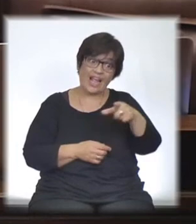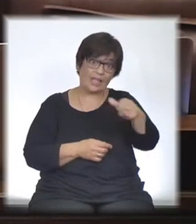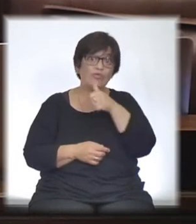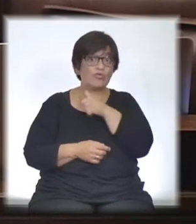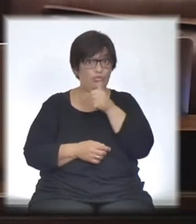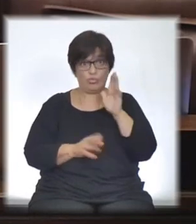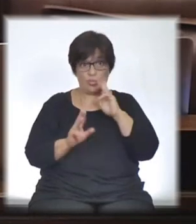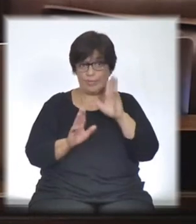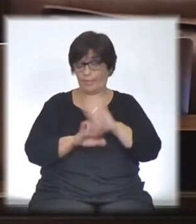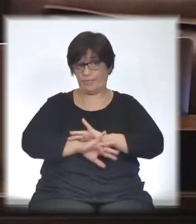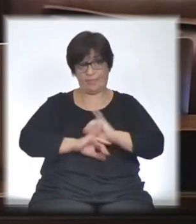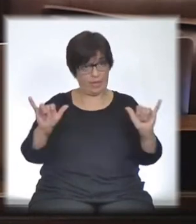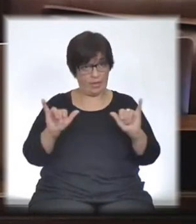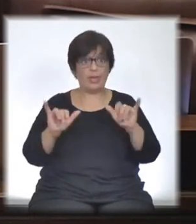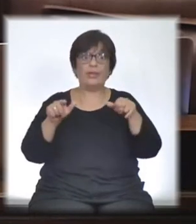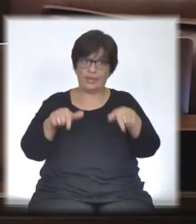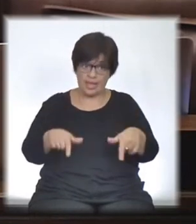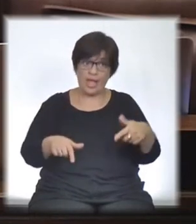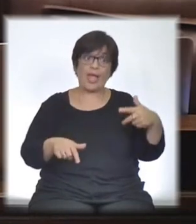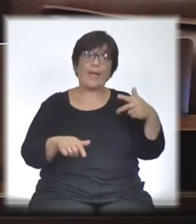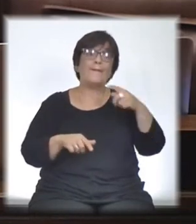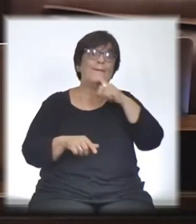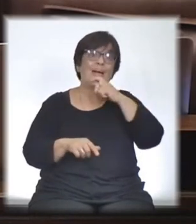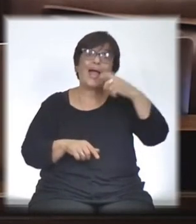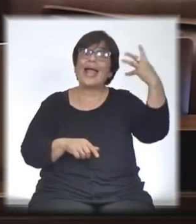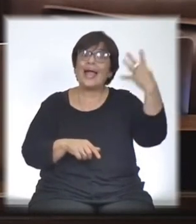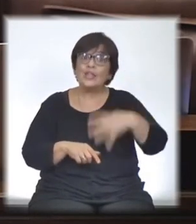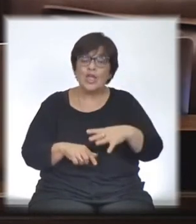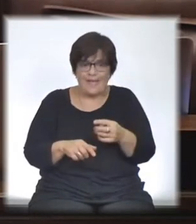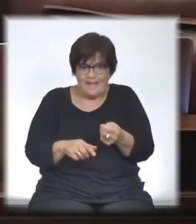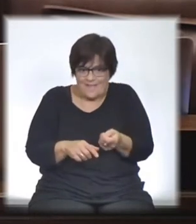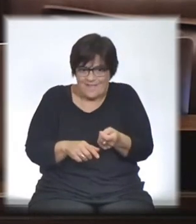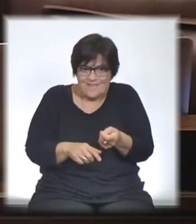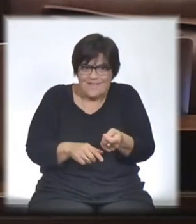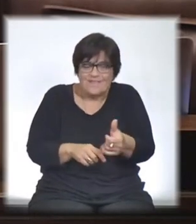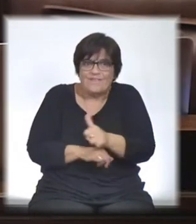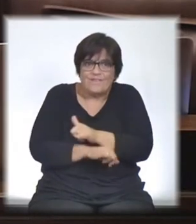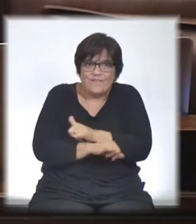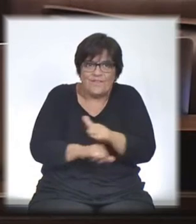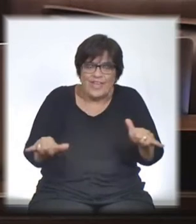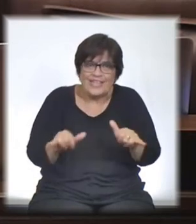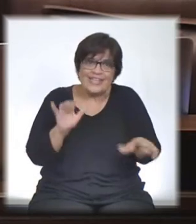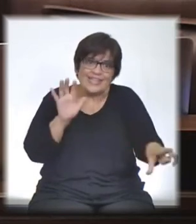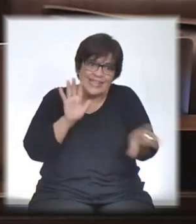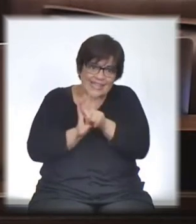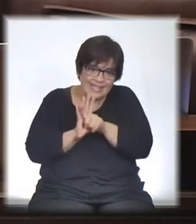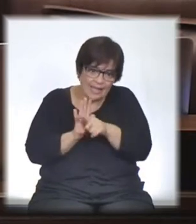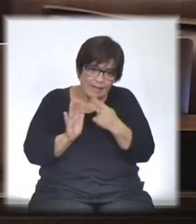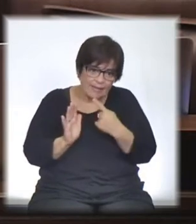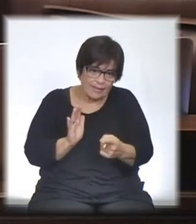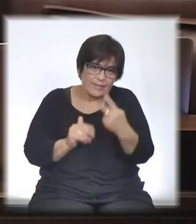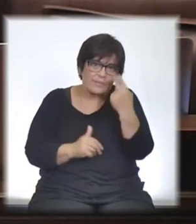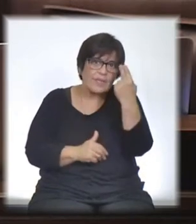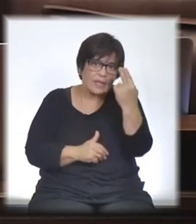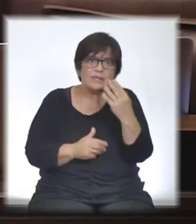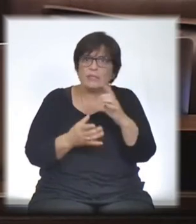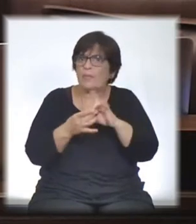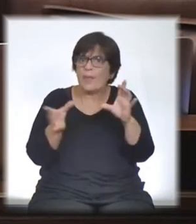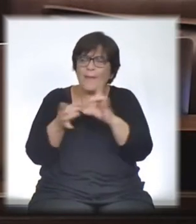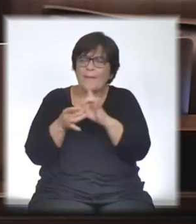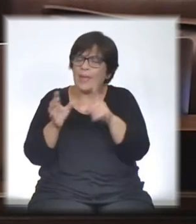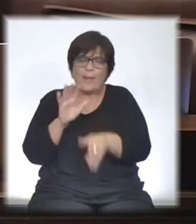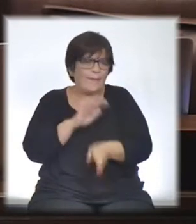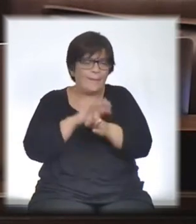solucionar el problema y que el 14 de marzo, al filo del plazo dado por la ley, las cárceles se vaciaron. Y eso es